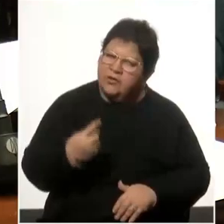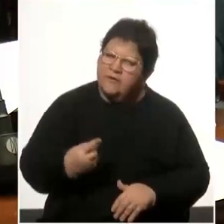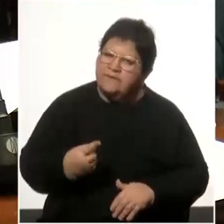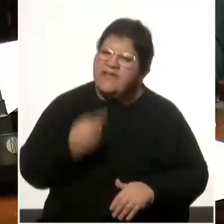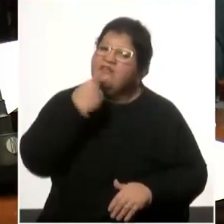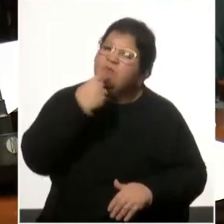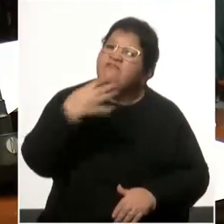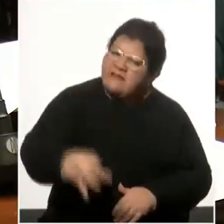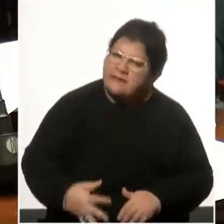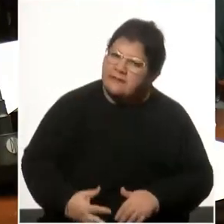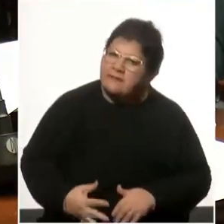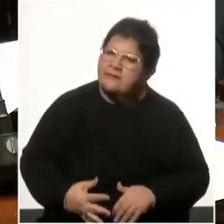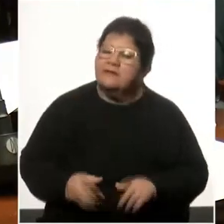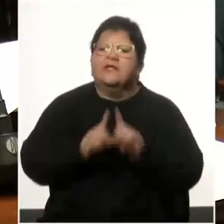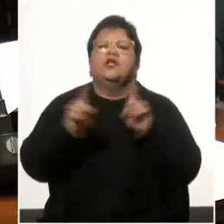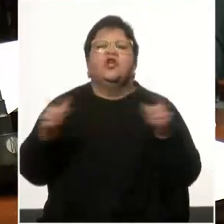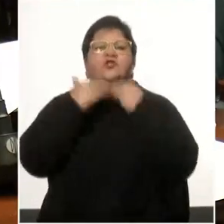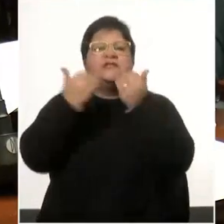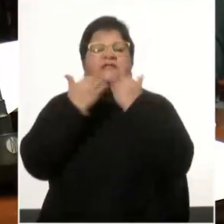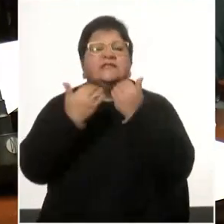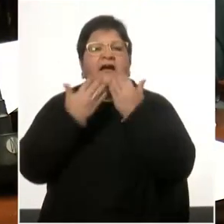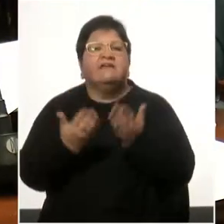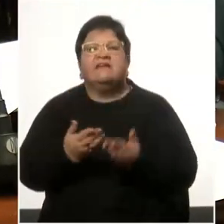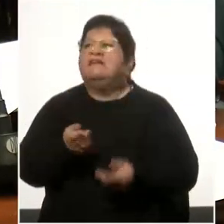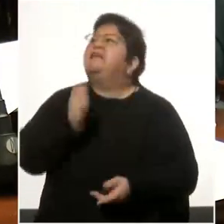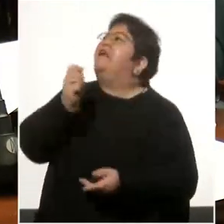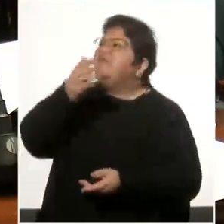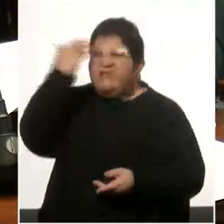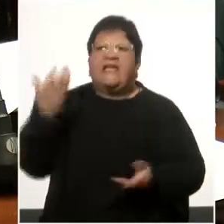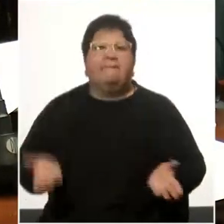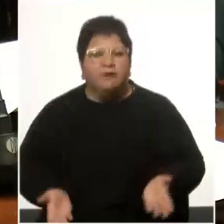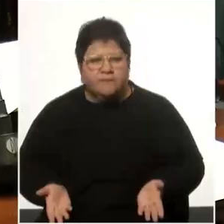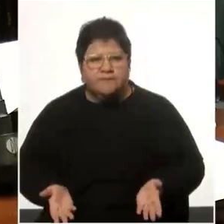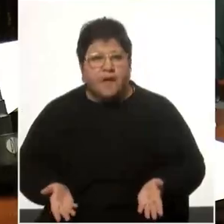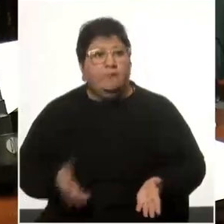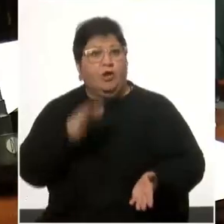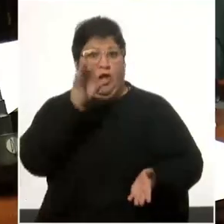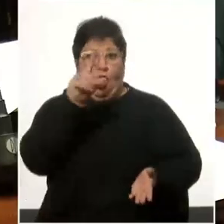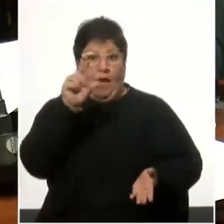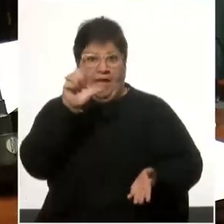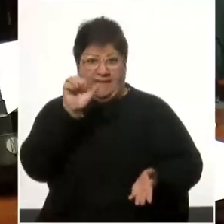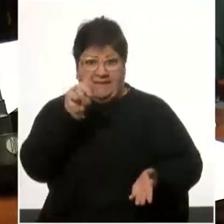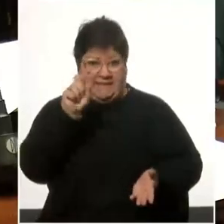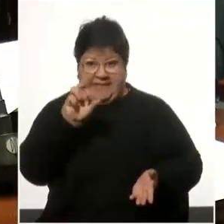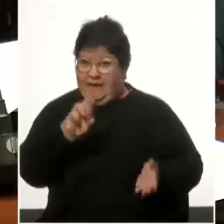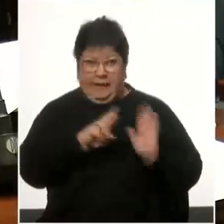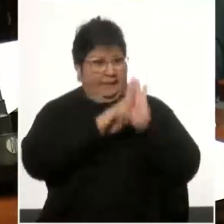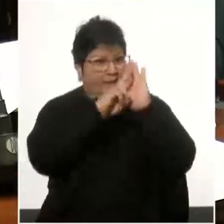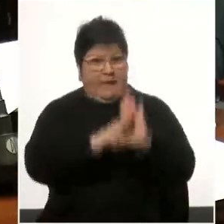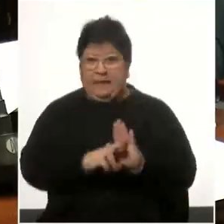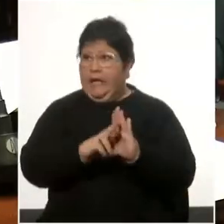una verdad. No se sabe quién es el Frente Amplio. Si el senador Olesker, que representa lo más graneado